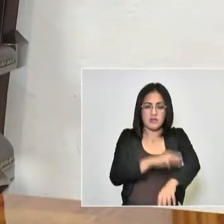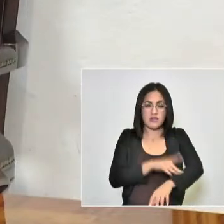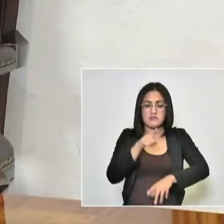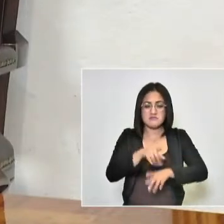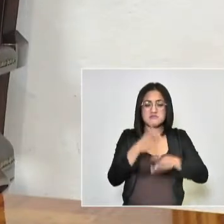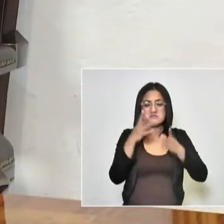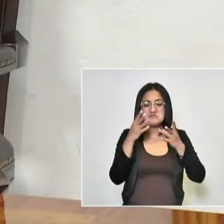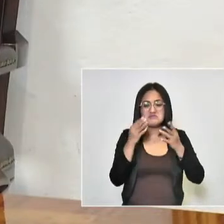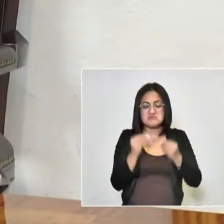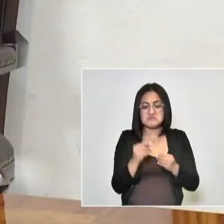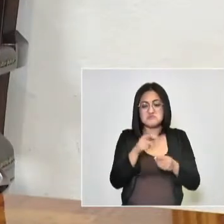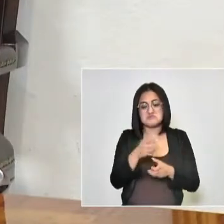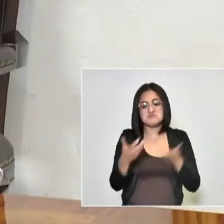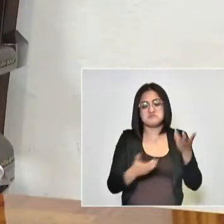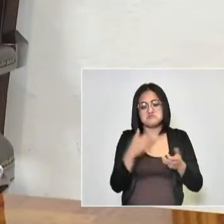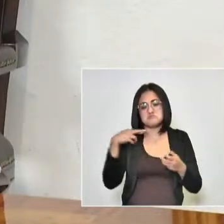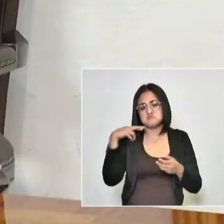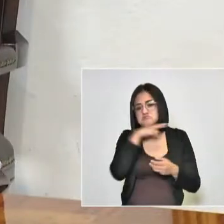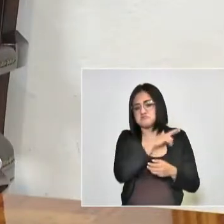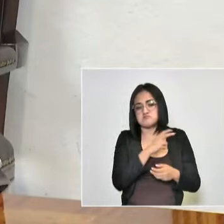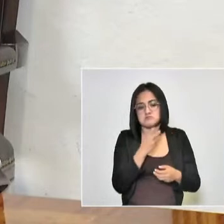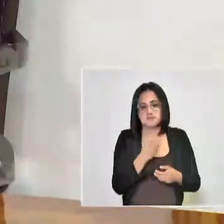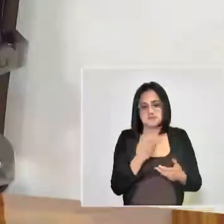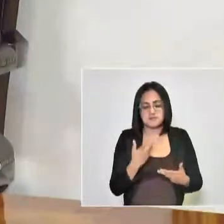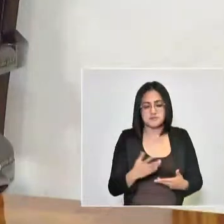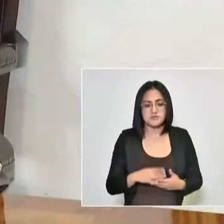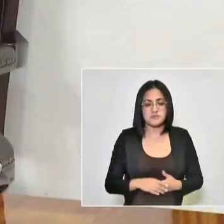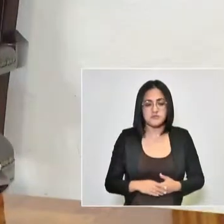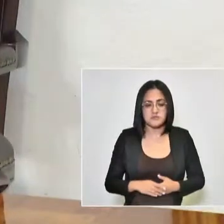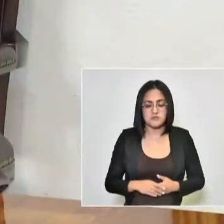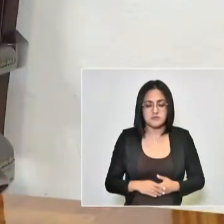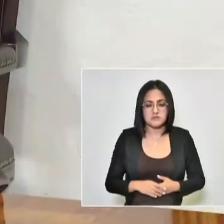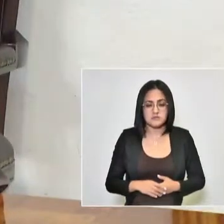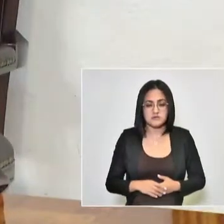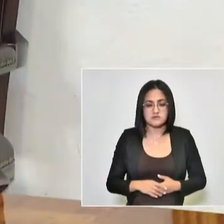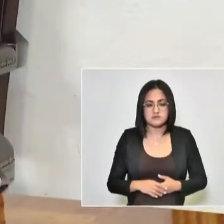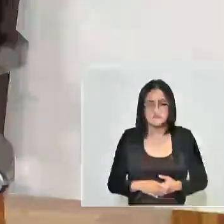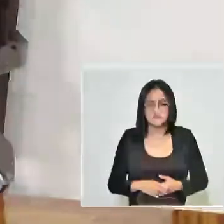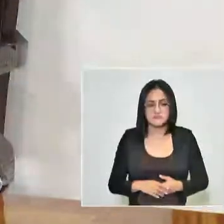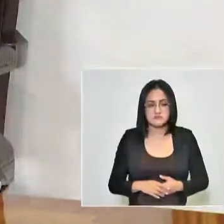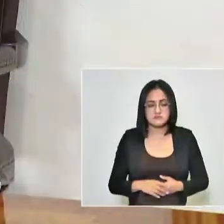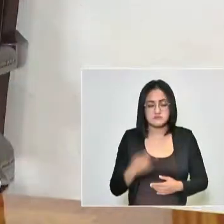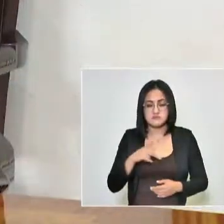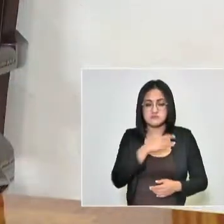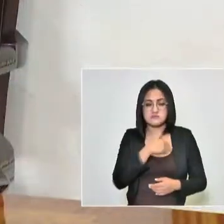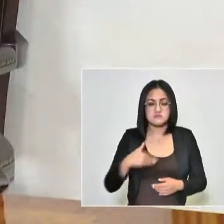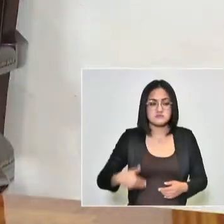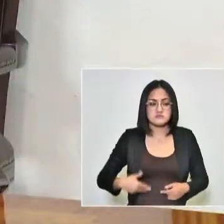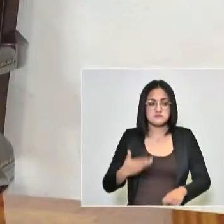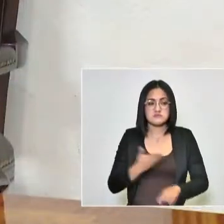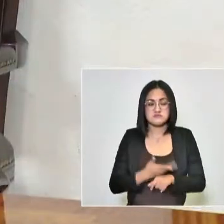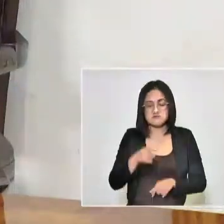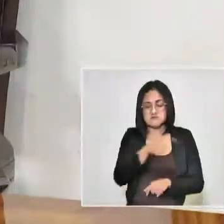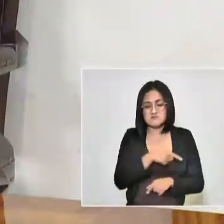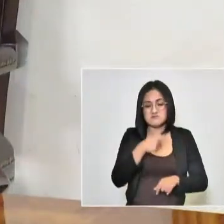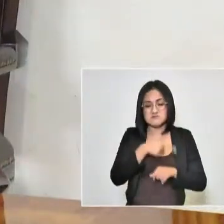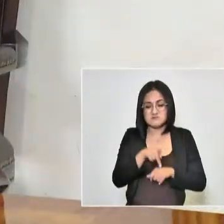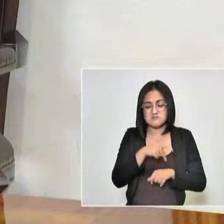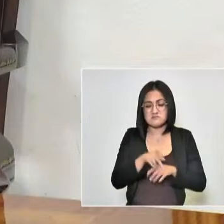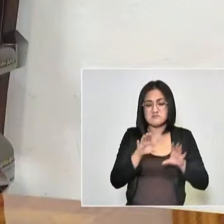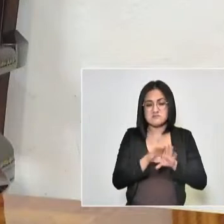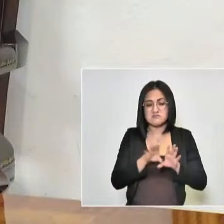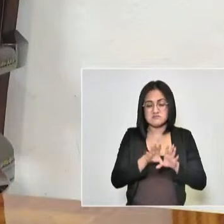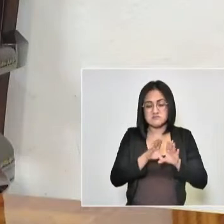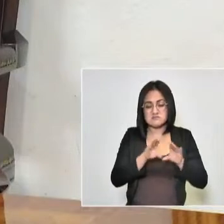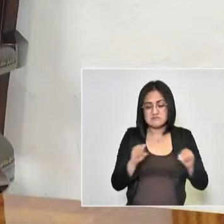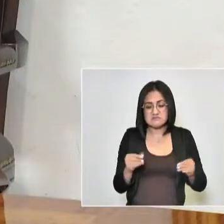y es muy fácilmente que se vuelva flamable. Y los municipios de muy alta vulnerabilidad por sequía,